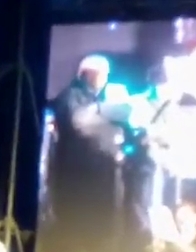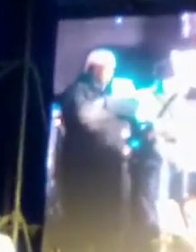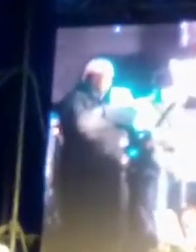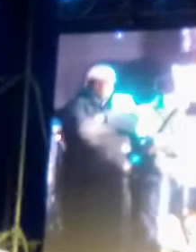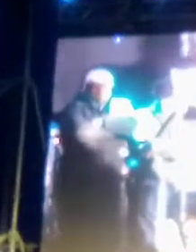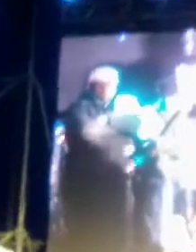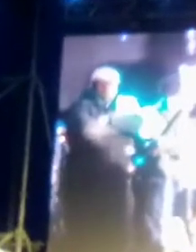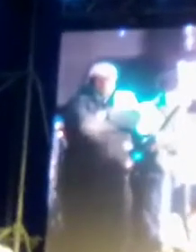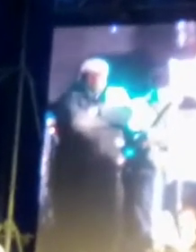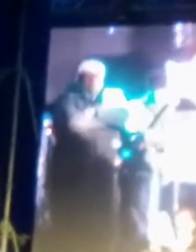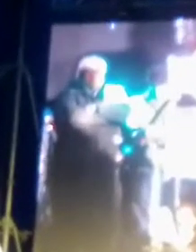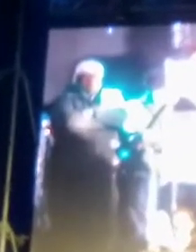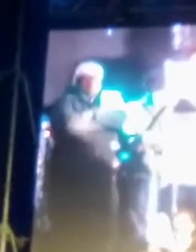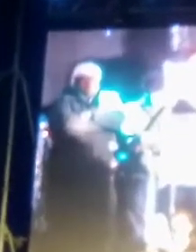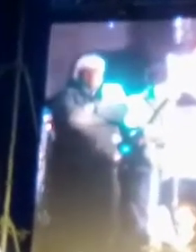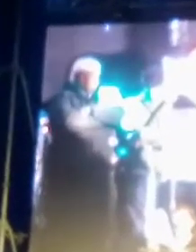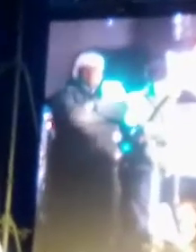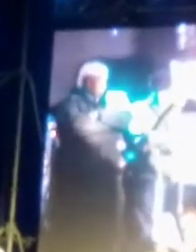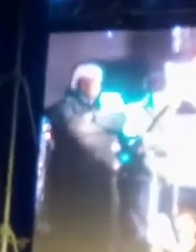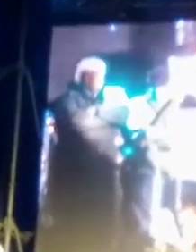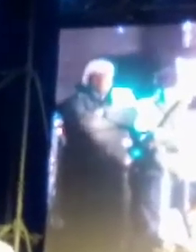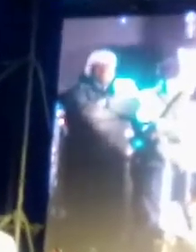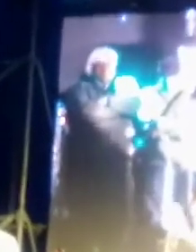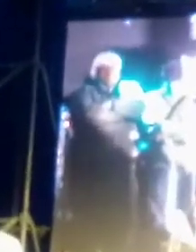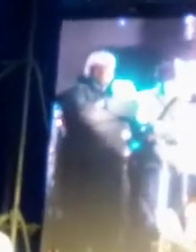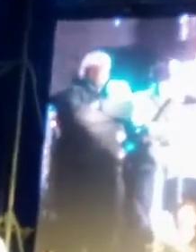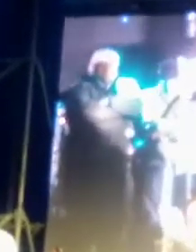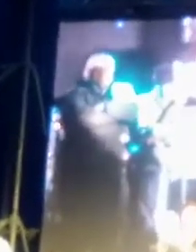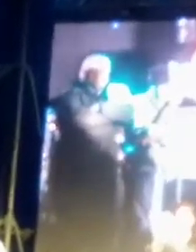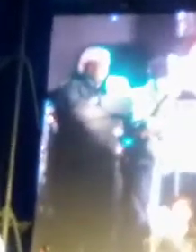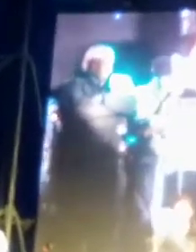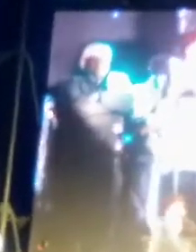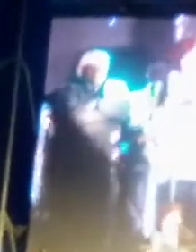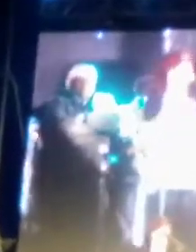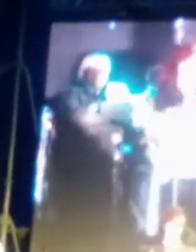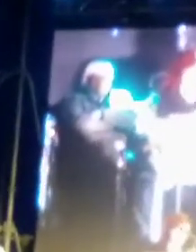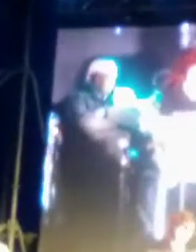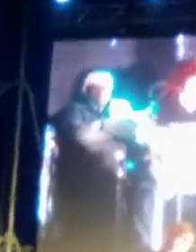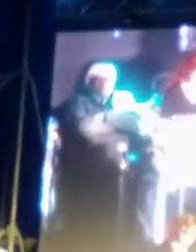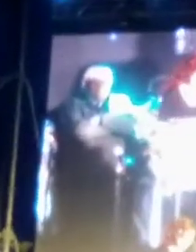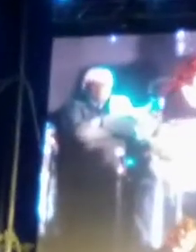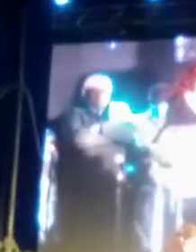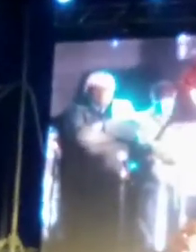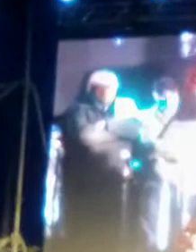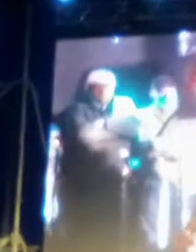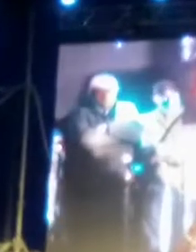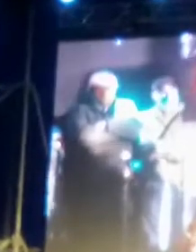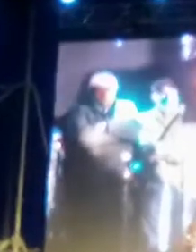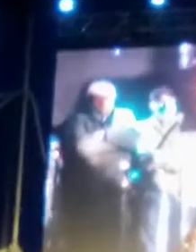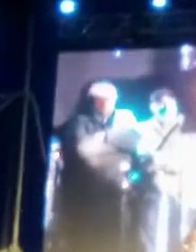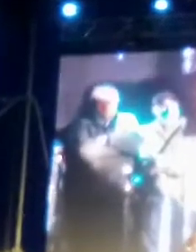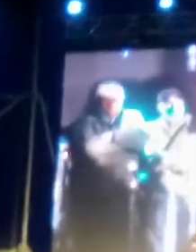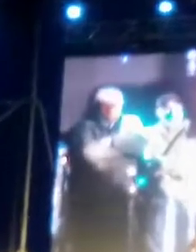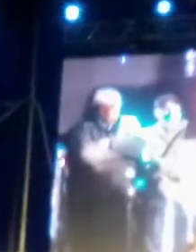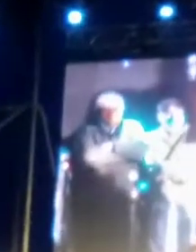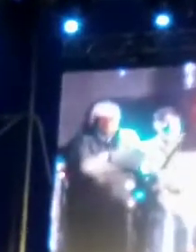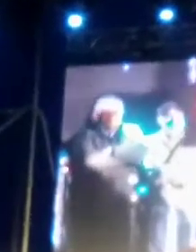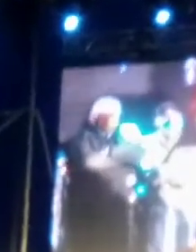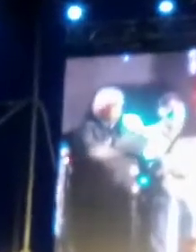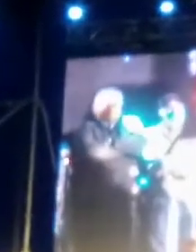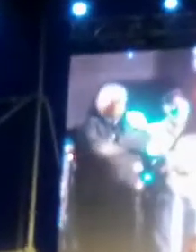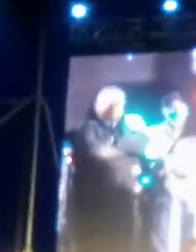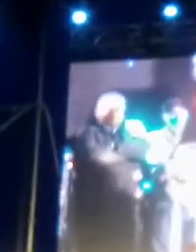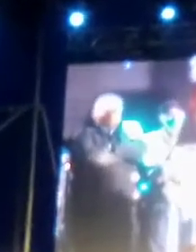tierras del Estado y cumplir con las obligaciones de la ley 11.029. La LUC ha desafectado decenas de